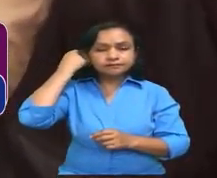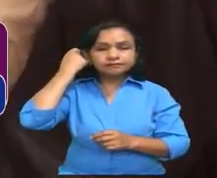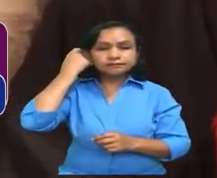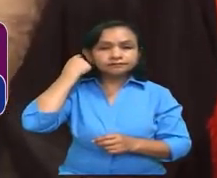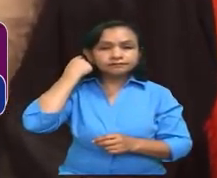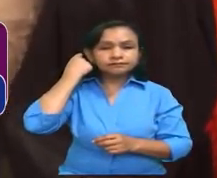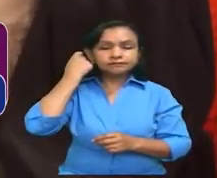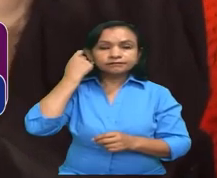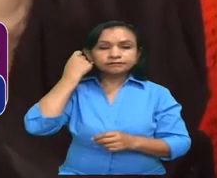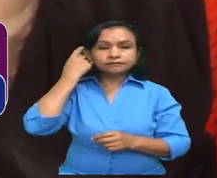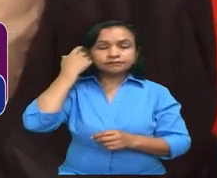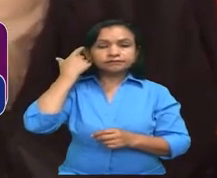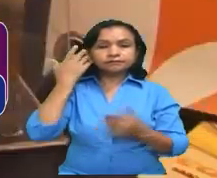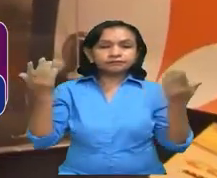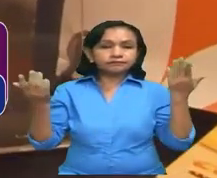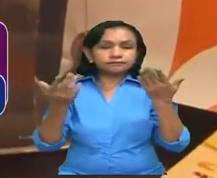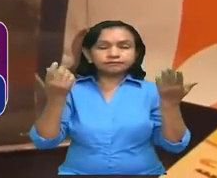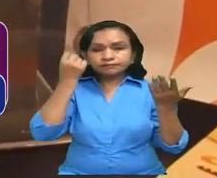empresas de gobierno